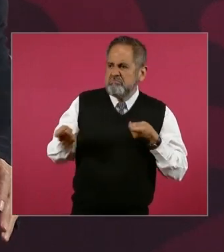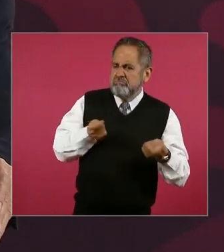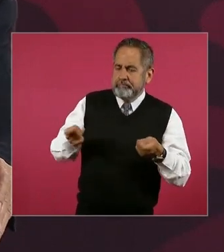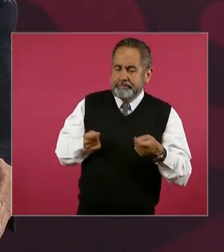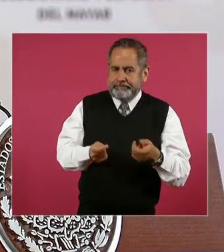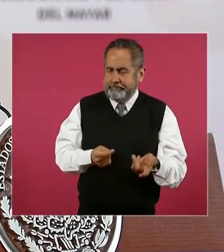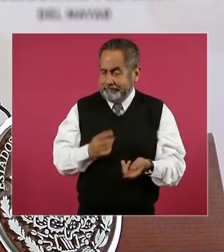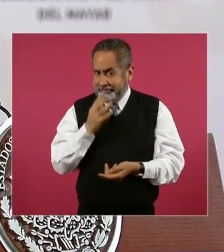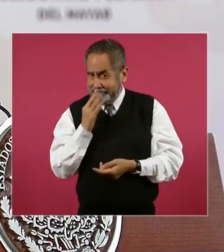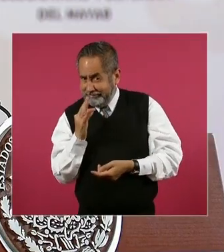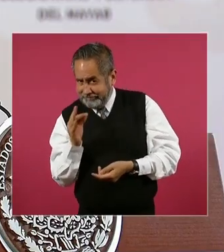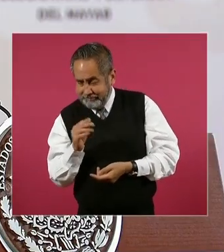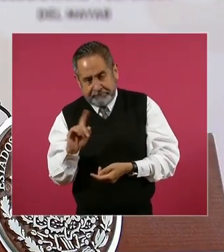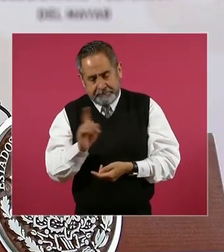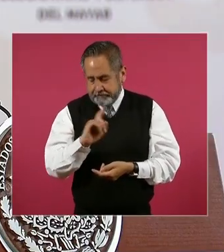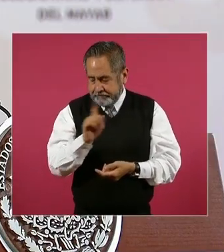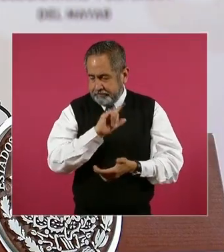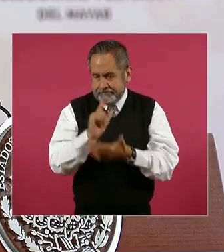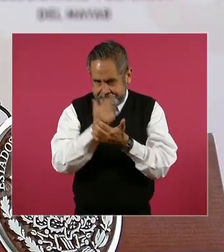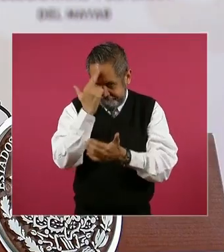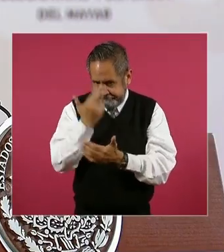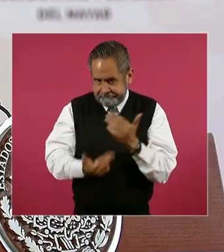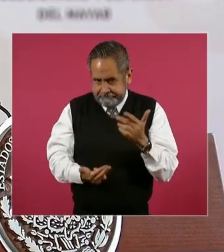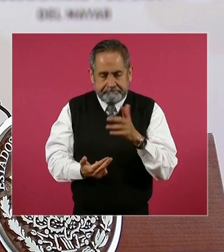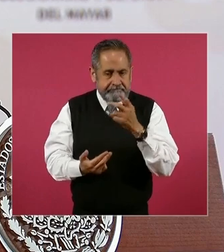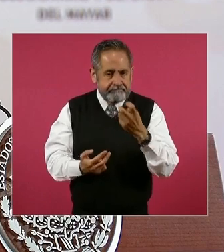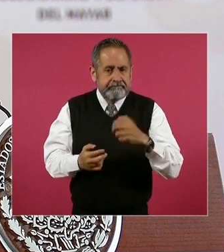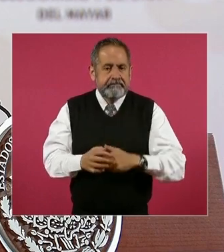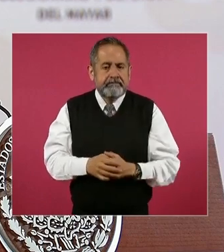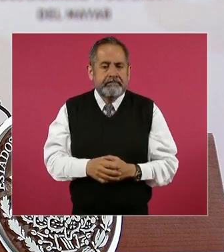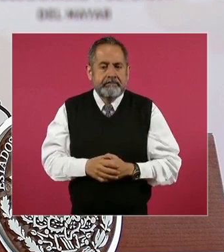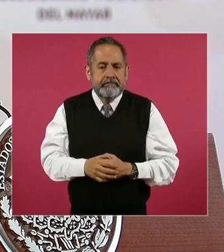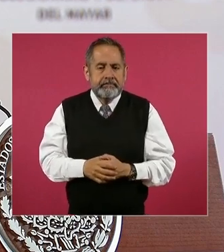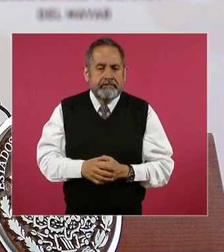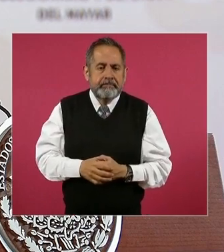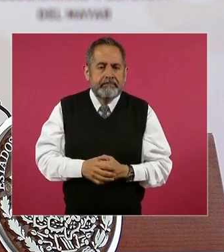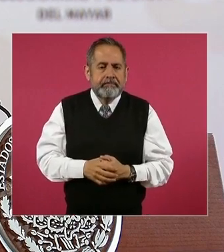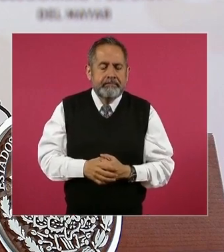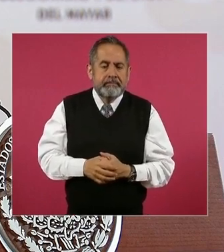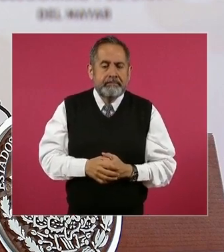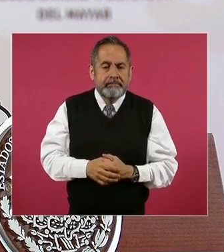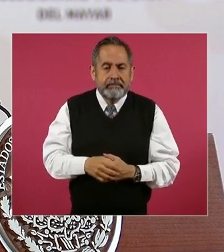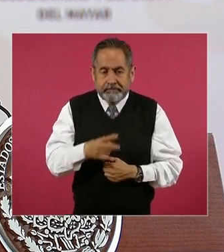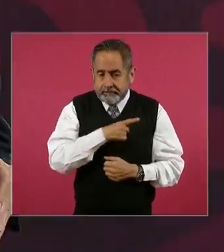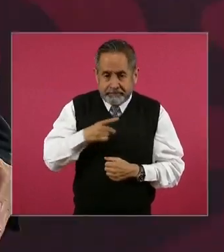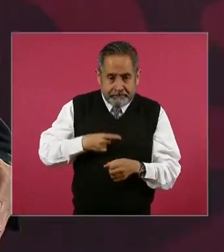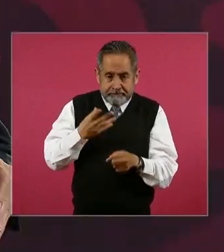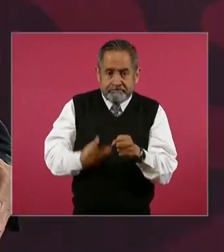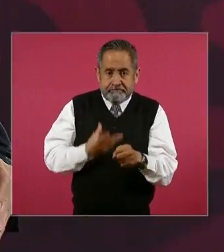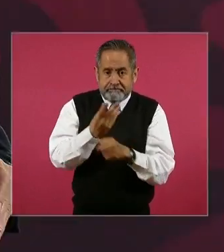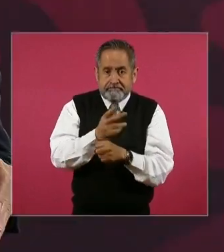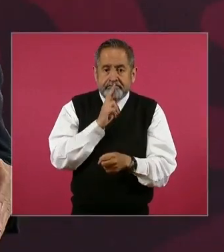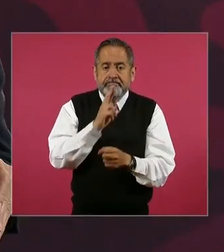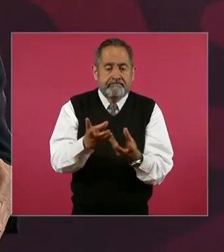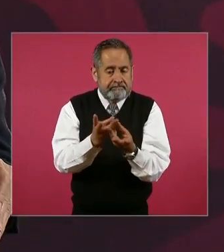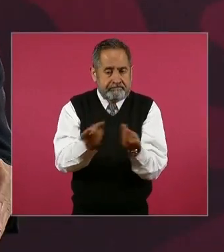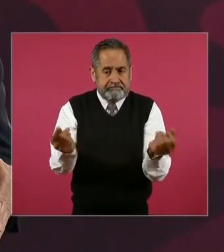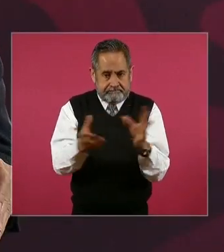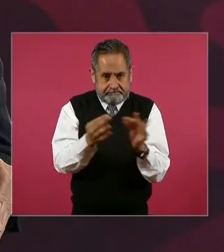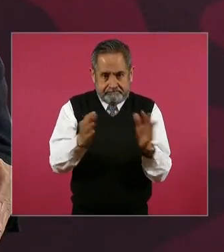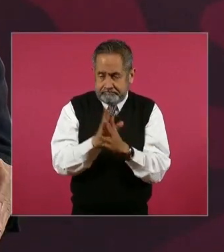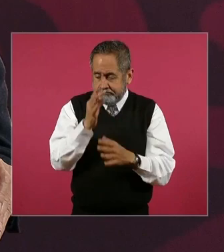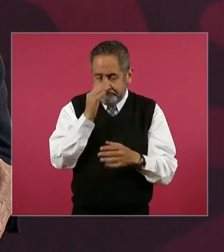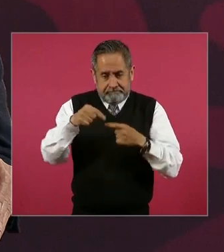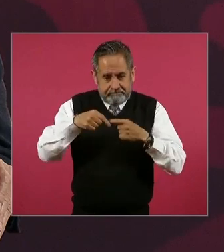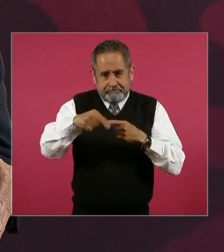no el el y por lo tanto debe resolverse ya en el país a